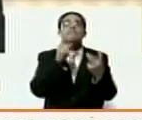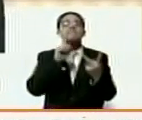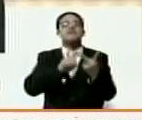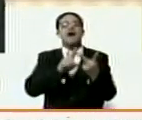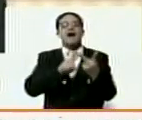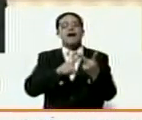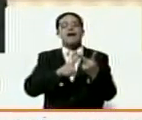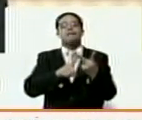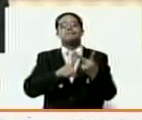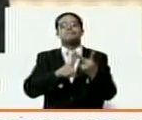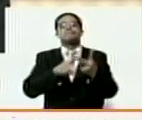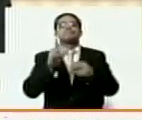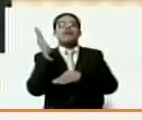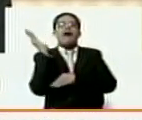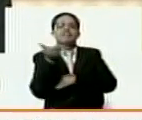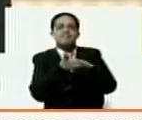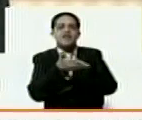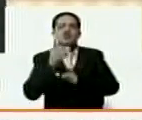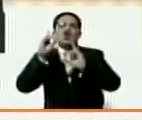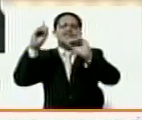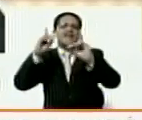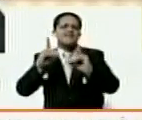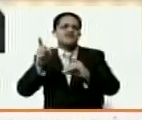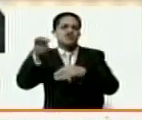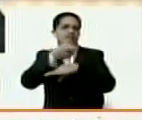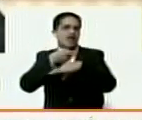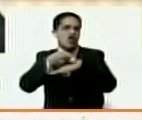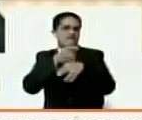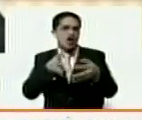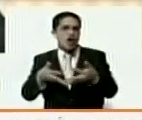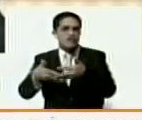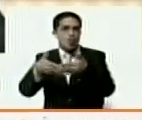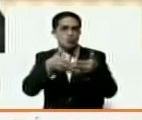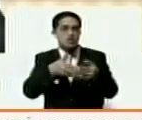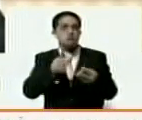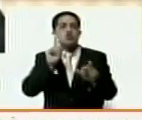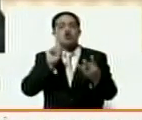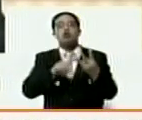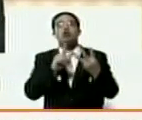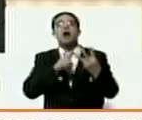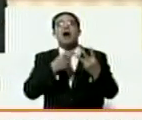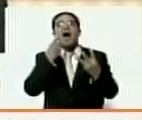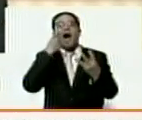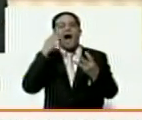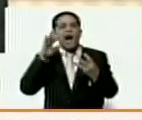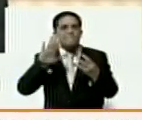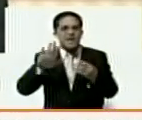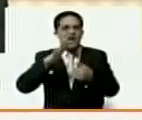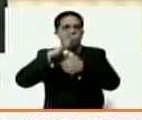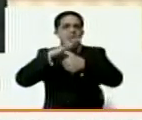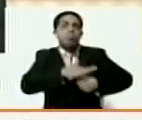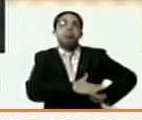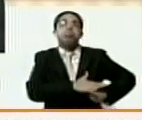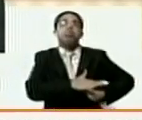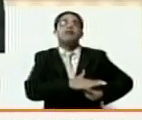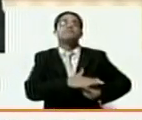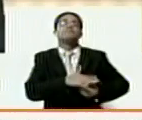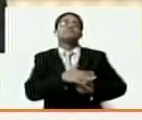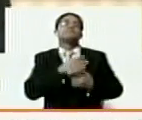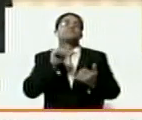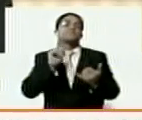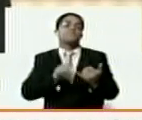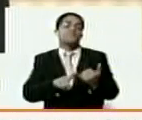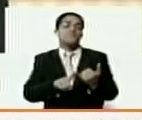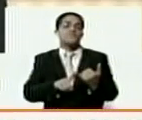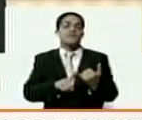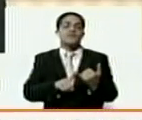coercitivas unilaterales, vía la amenaza con el uso de la fuerza, y vía, como han